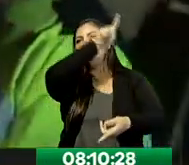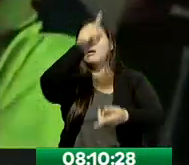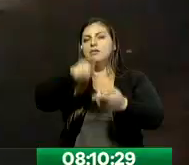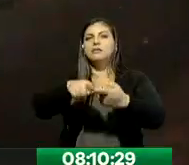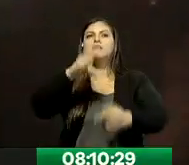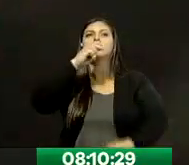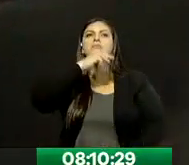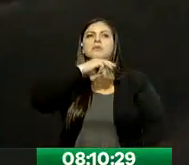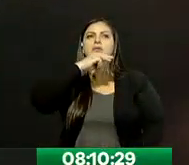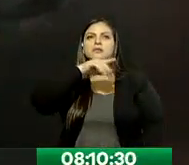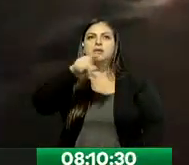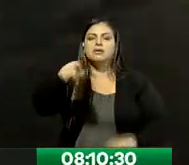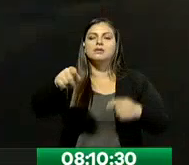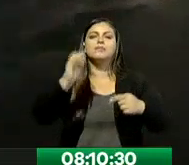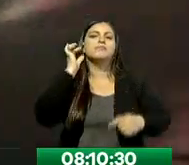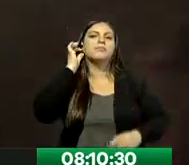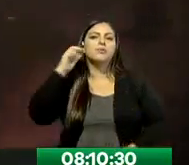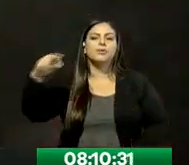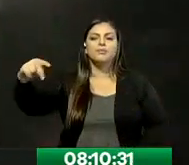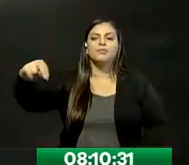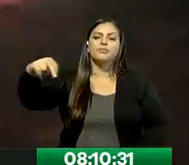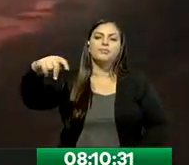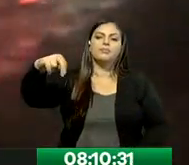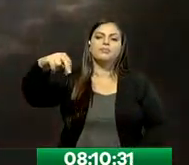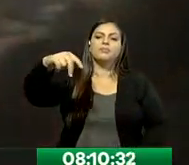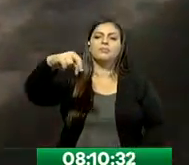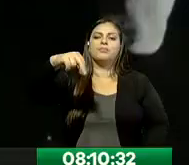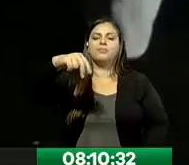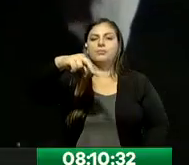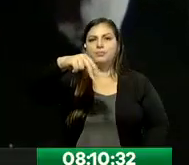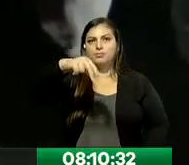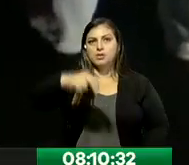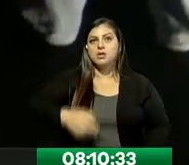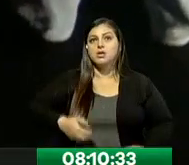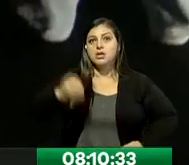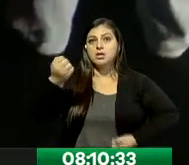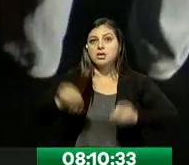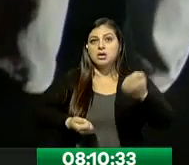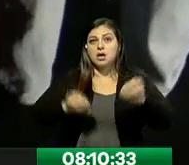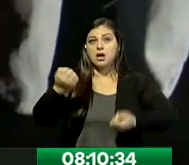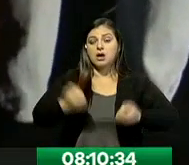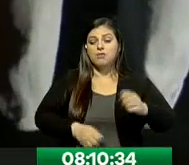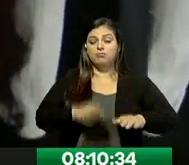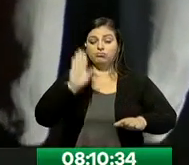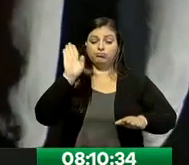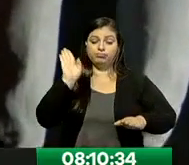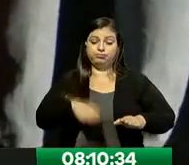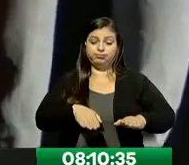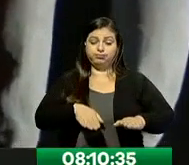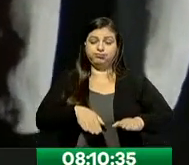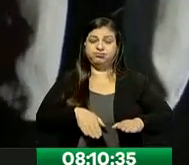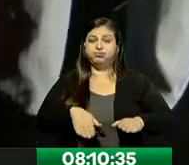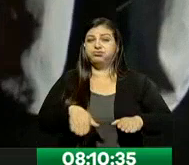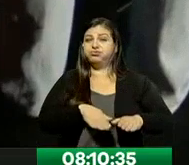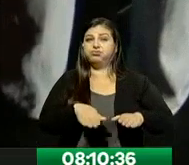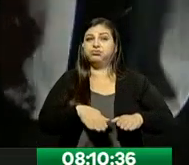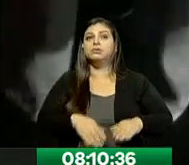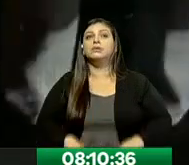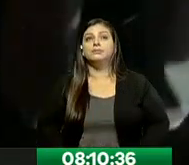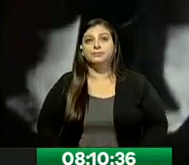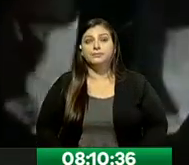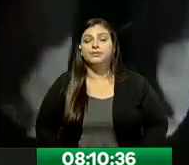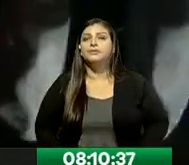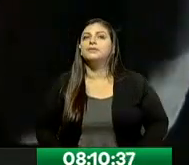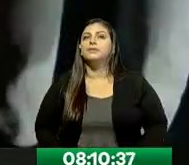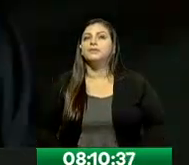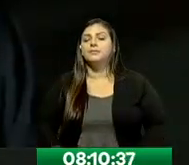cruzar la calle cuando un vehículo a exceso de velocidad la atropelló, acabando con su vida de inmediato. Un rec